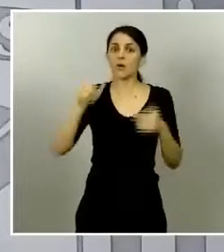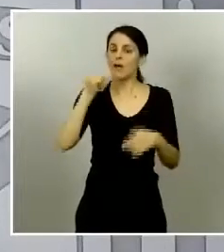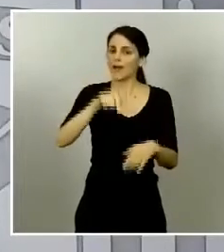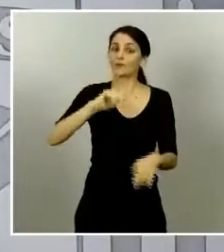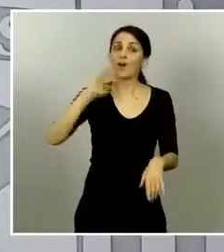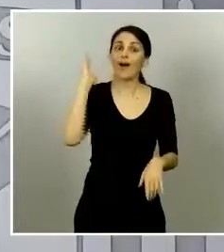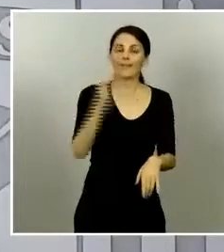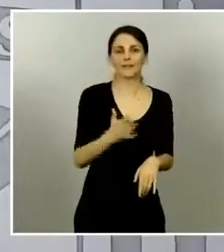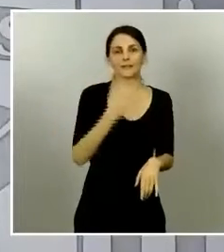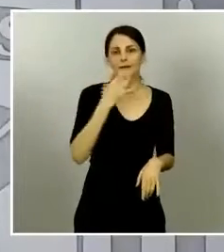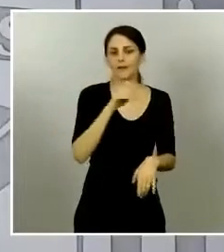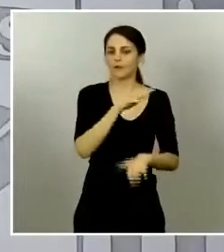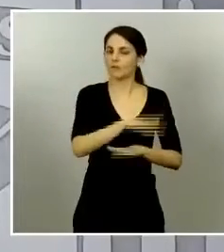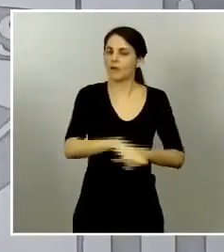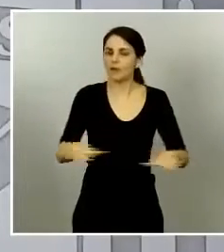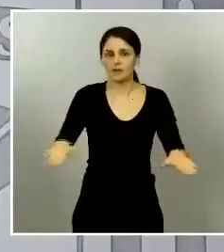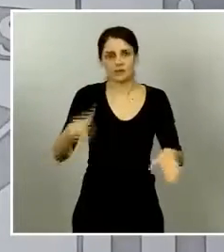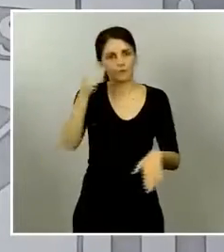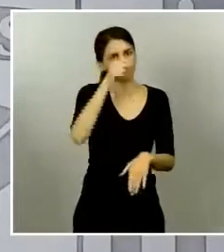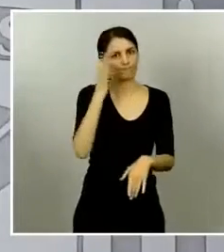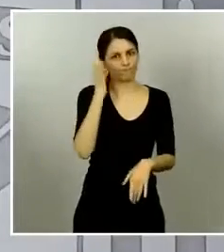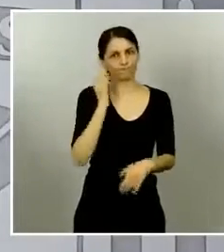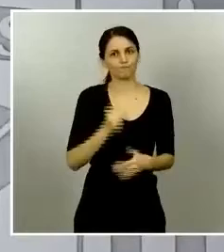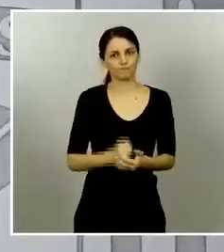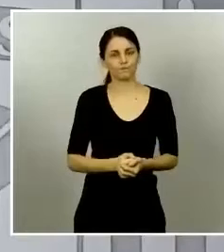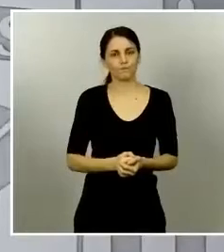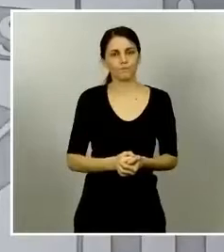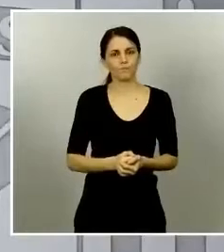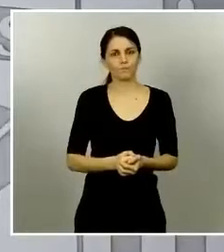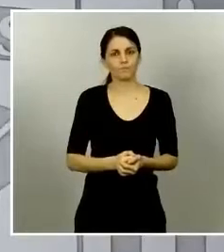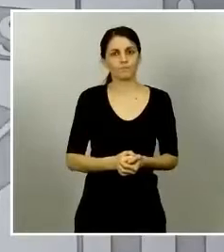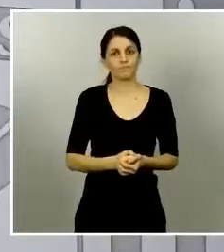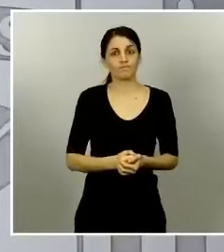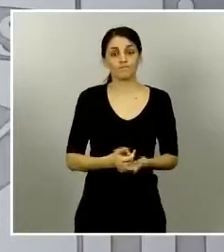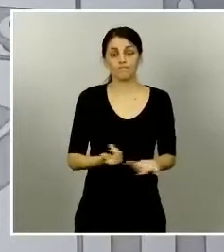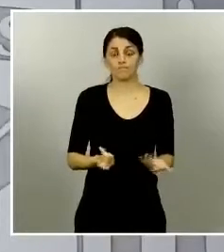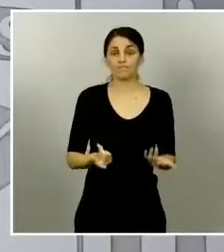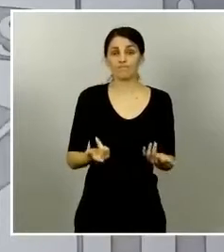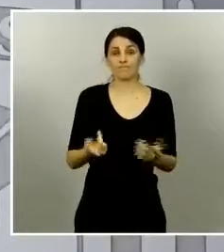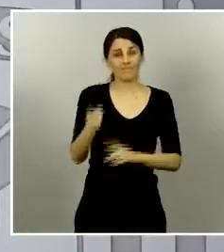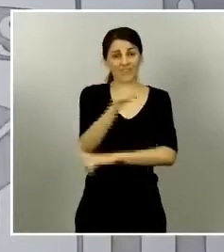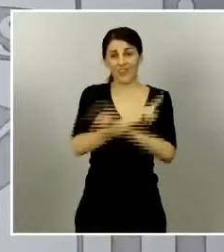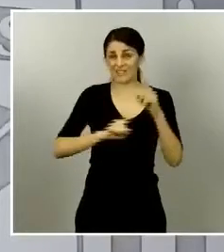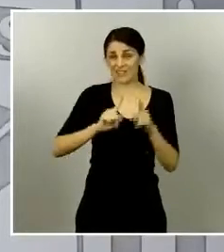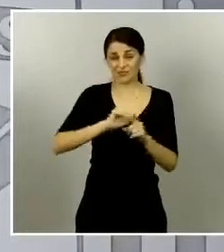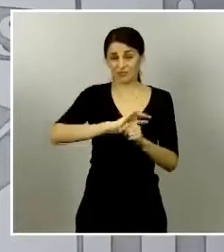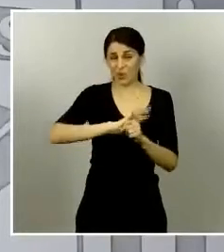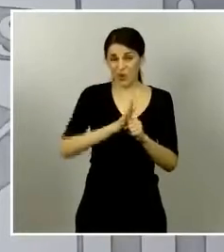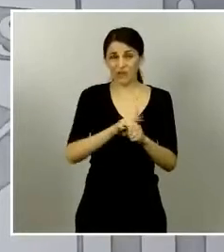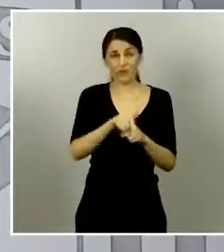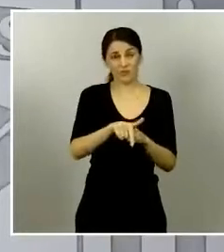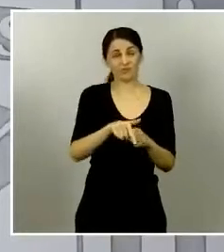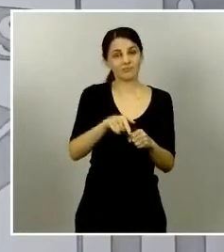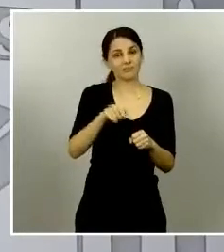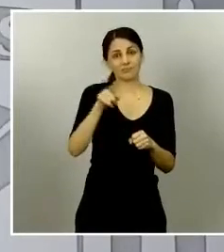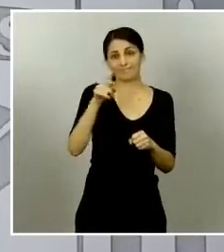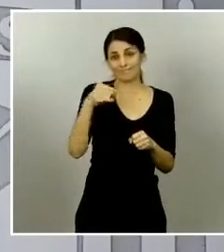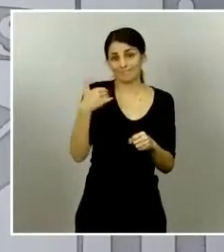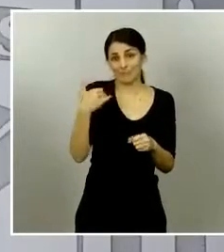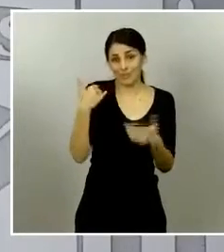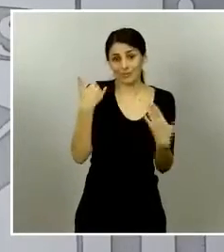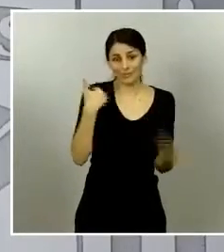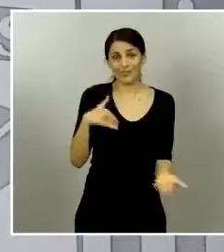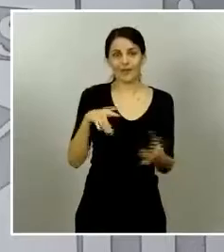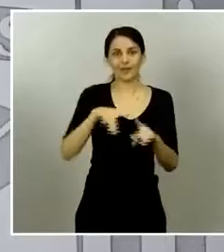especial impacto, una especial repercusión en la infancia, en nuestros niños y en nuestras niñas. Y la crisis de esta